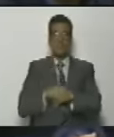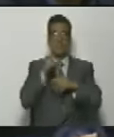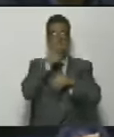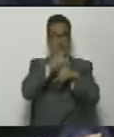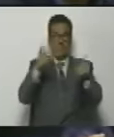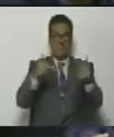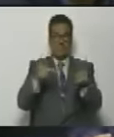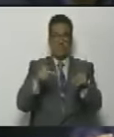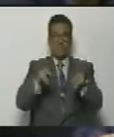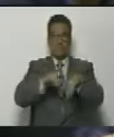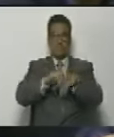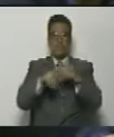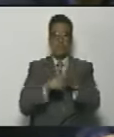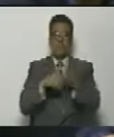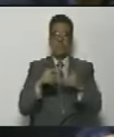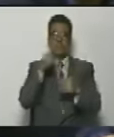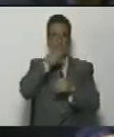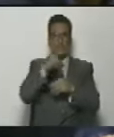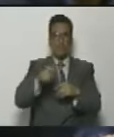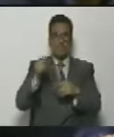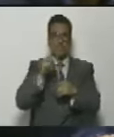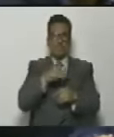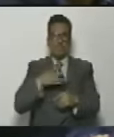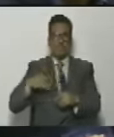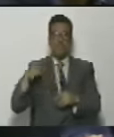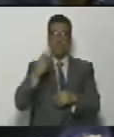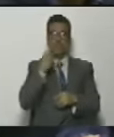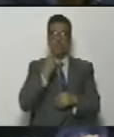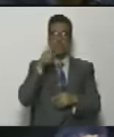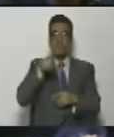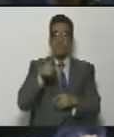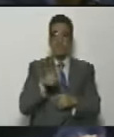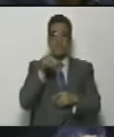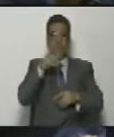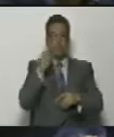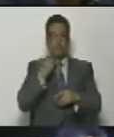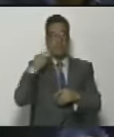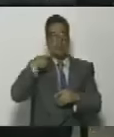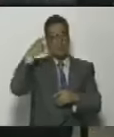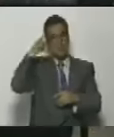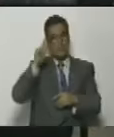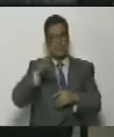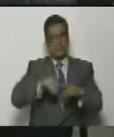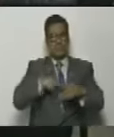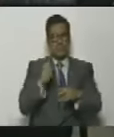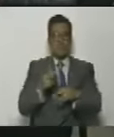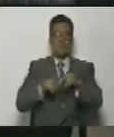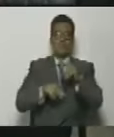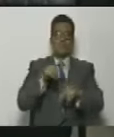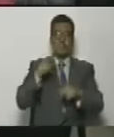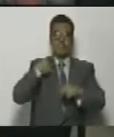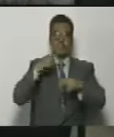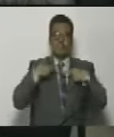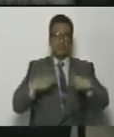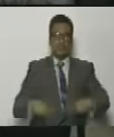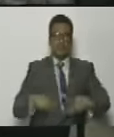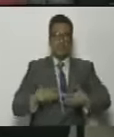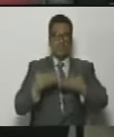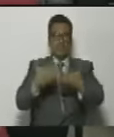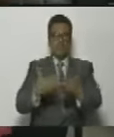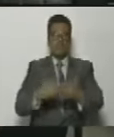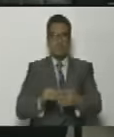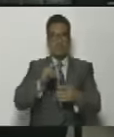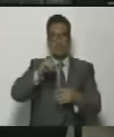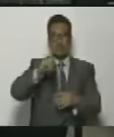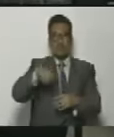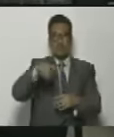pueblo entero, a los que nos sentimos jóvenes, porque ese joven según por la capacidad renovada en que vemos la vida, lo decía Luis Beltrán